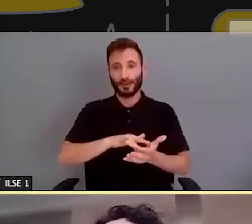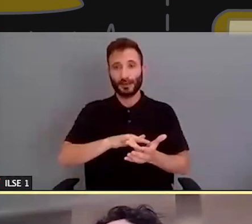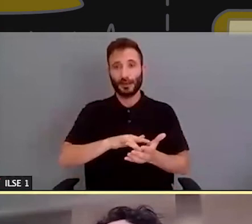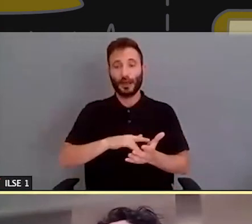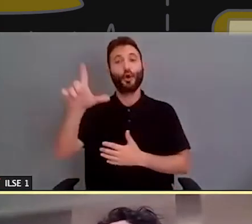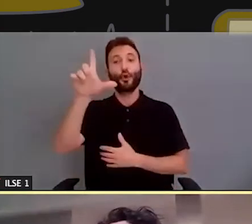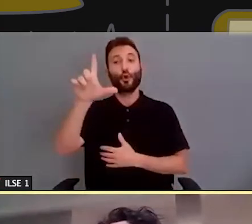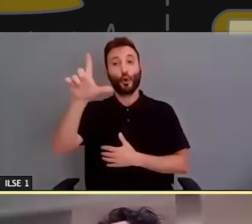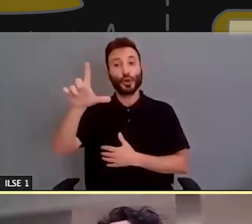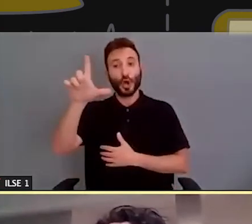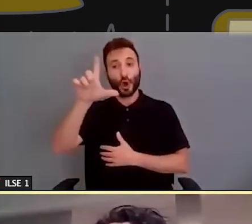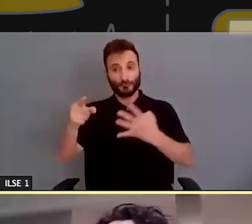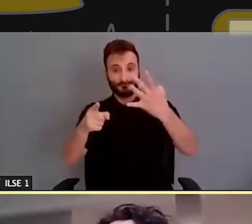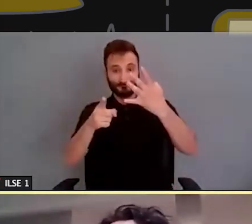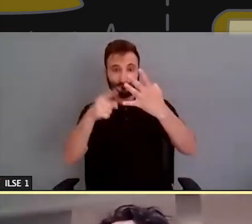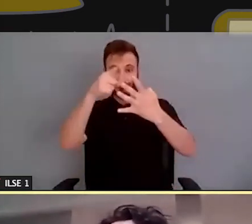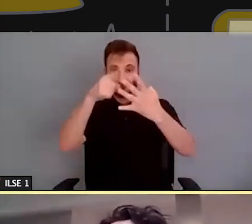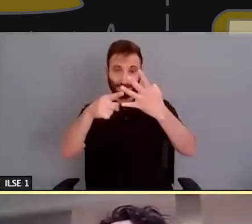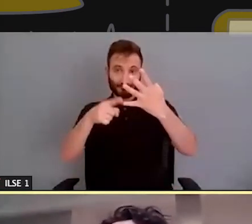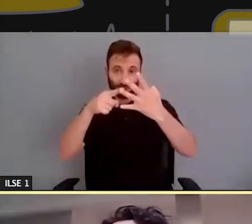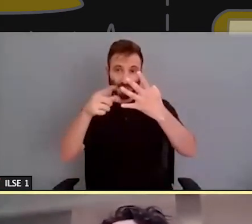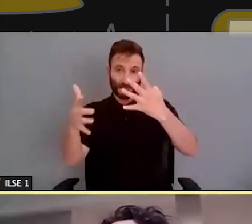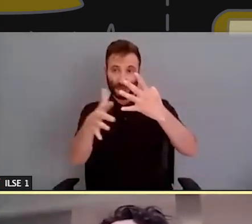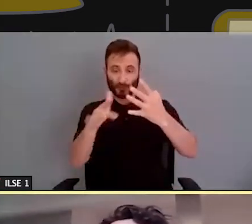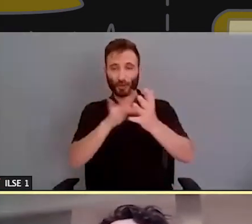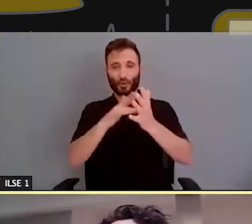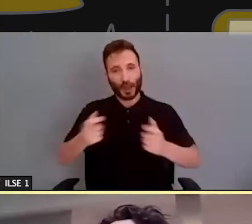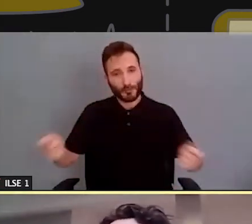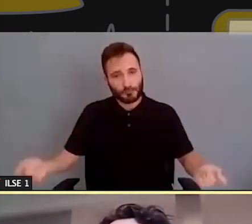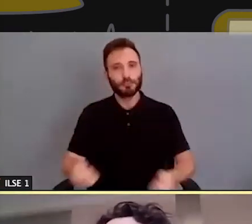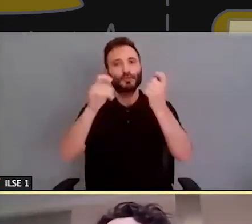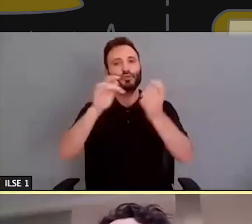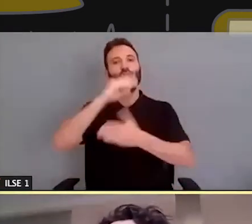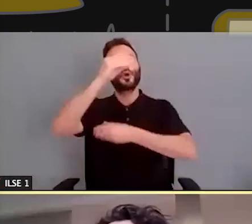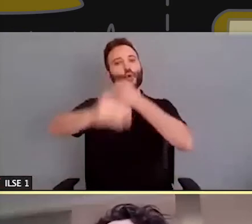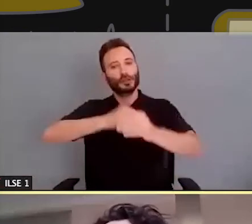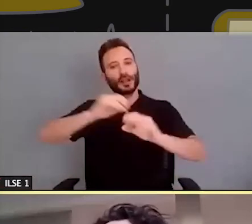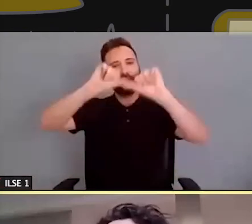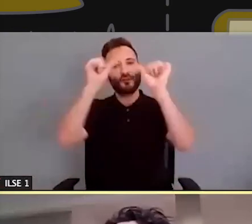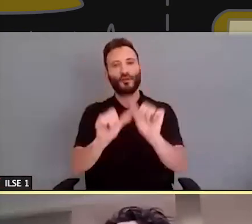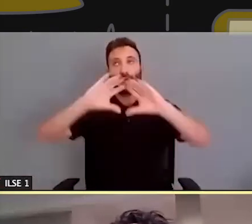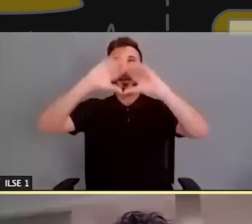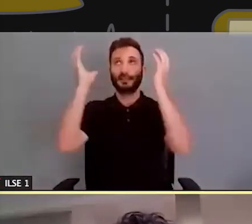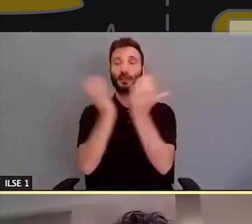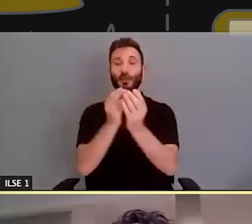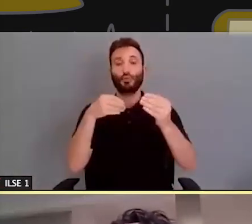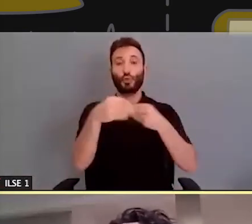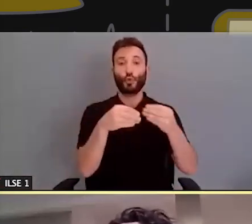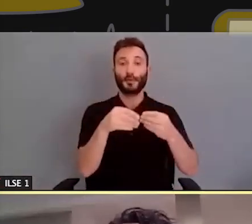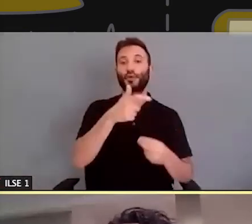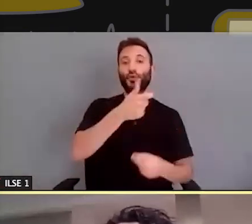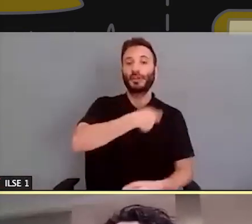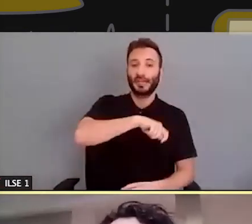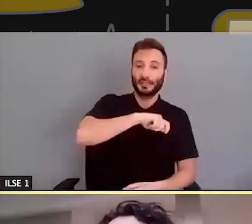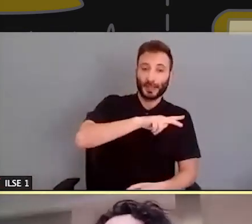julio, adoptarla a nivel nacional. Lo que vamos a intentar es tener ese documento en inglés, francés y español con el fin de poder llegar